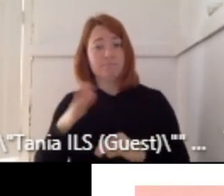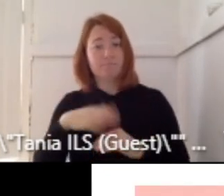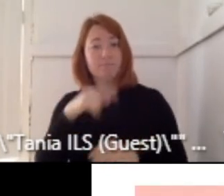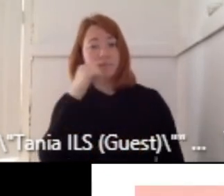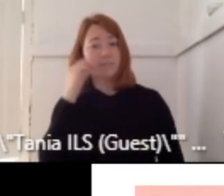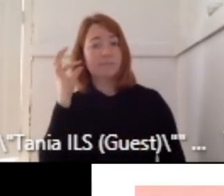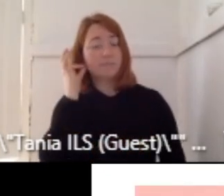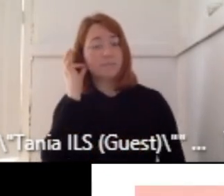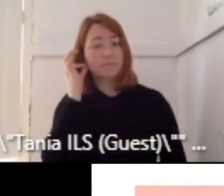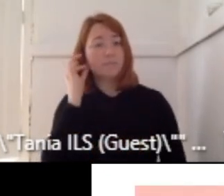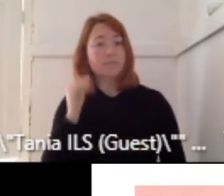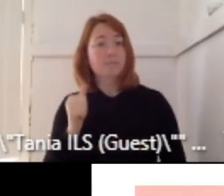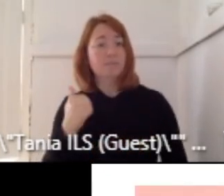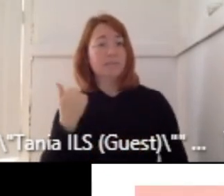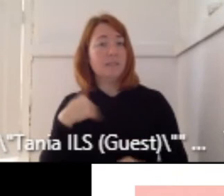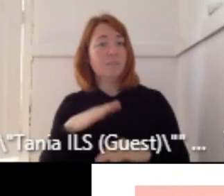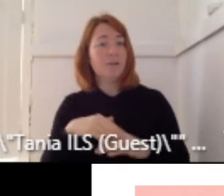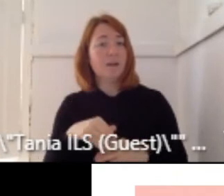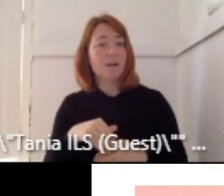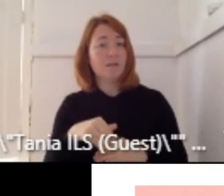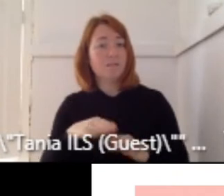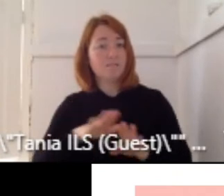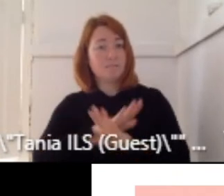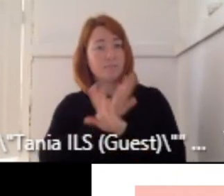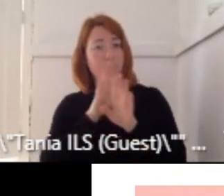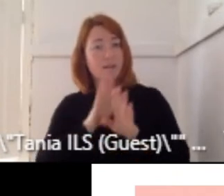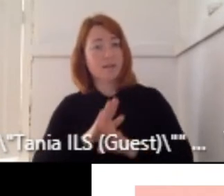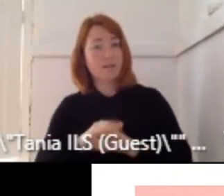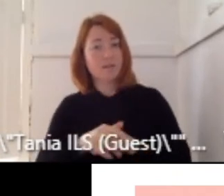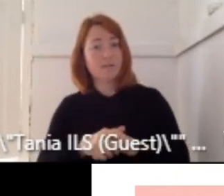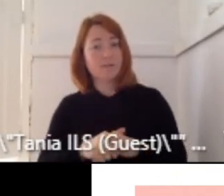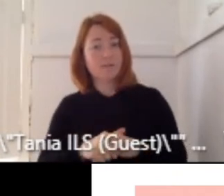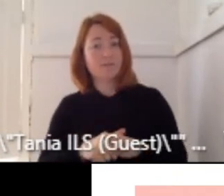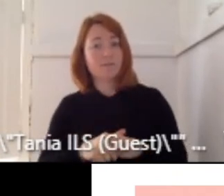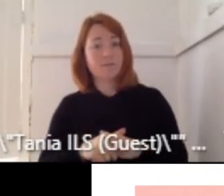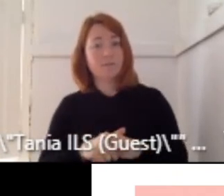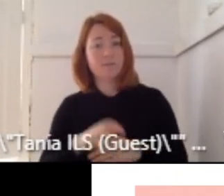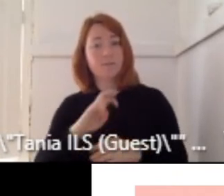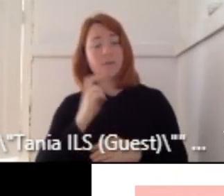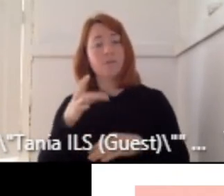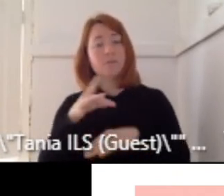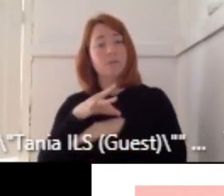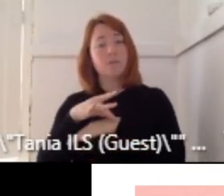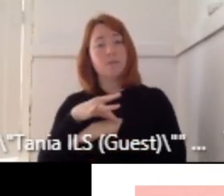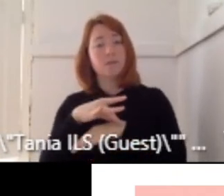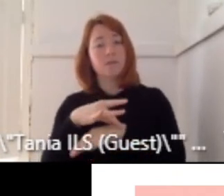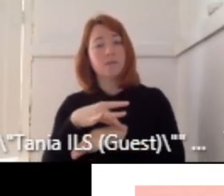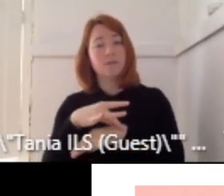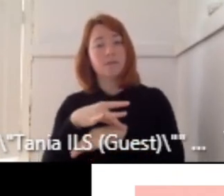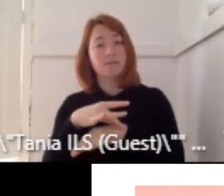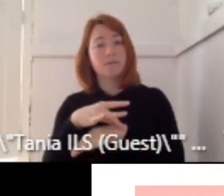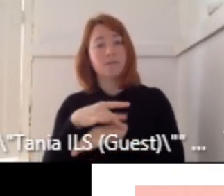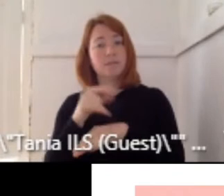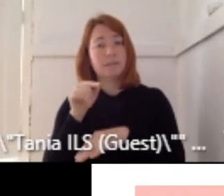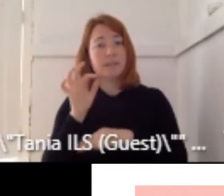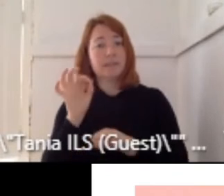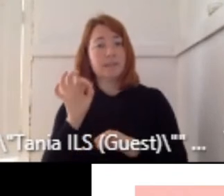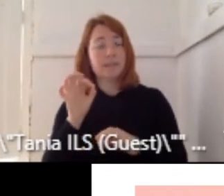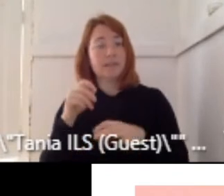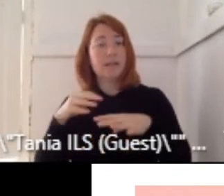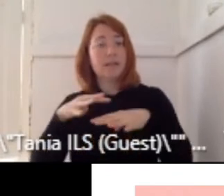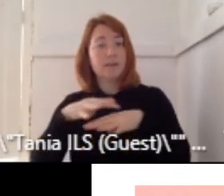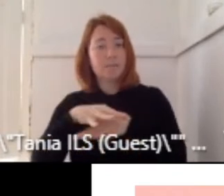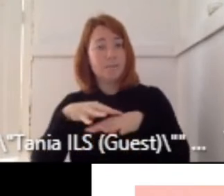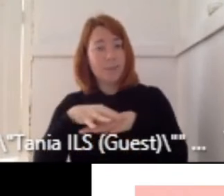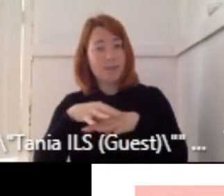Y para ir terminando, os dejo con otras guías, esta elaborada, esta de matemáticas, o esta